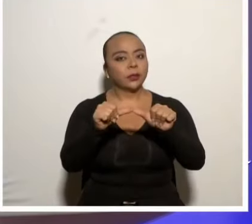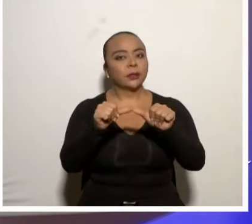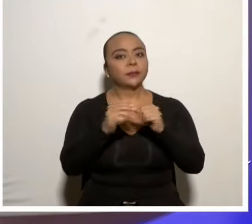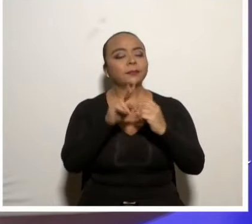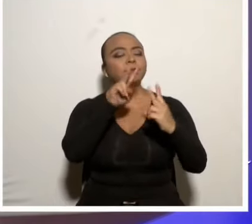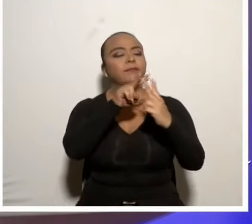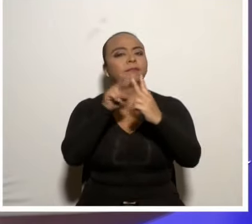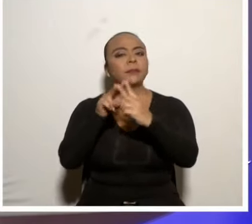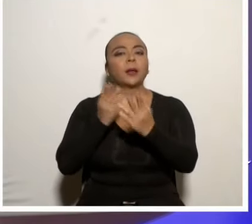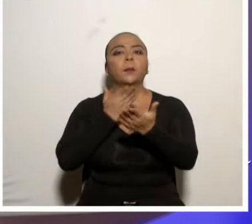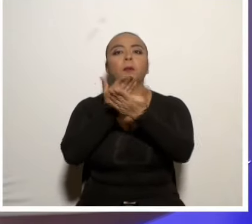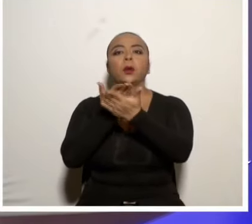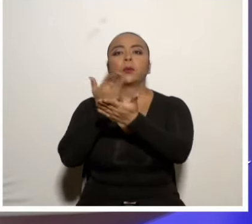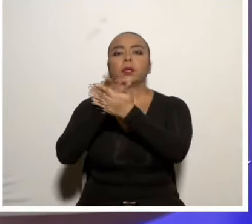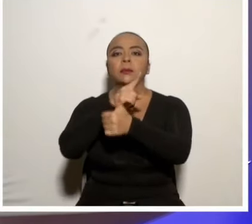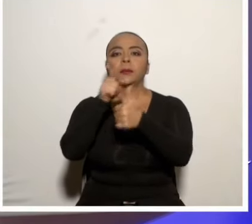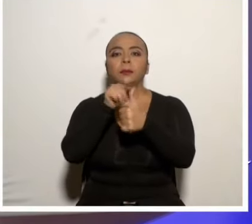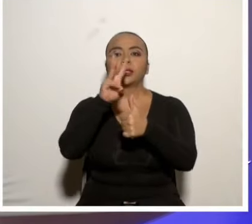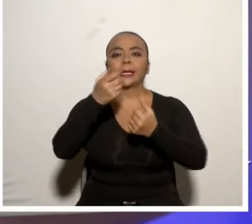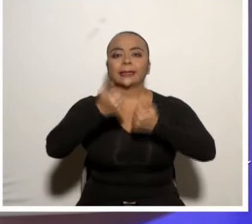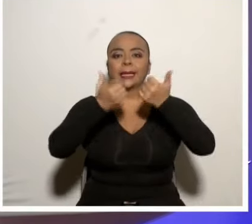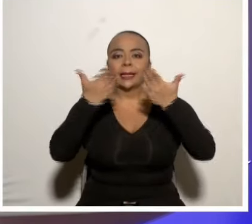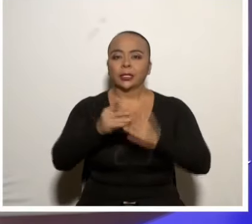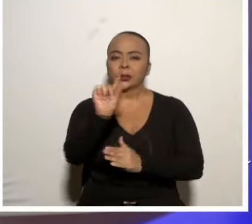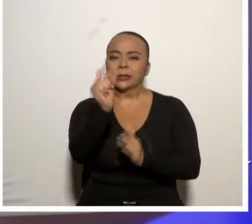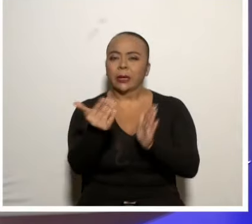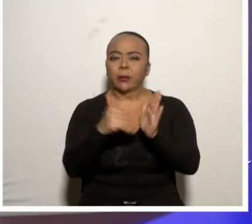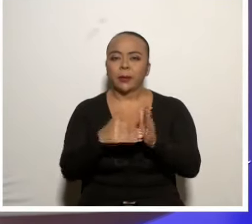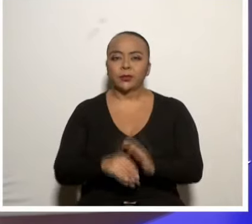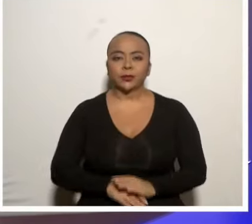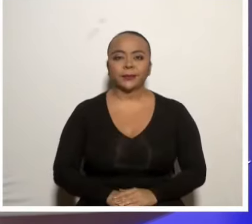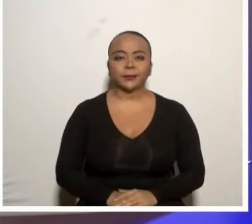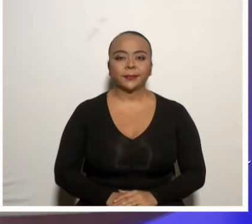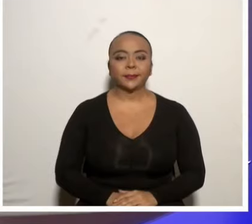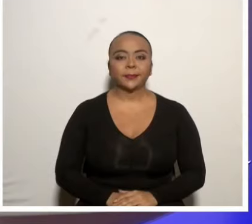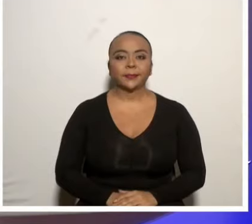conociendo las propuestas de los primeros 6 candidatos. Ya volvemos.